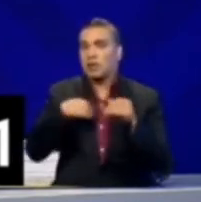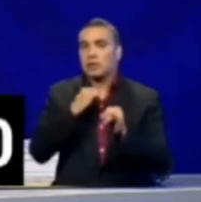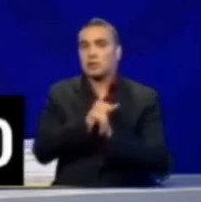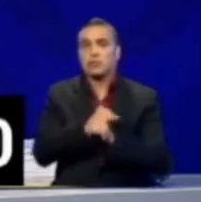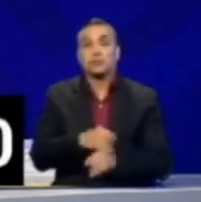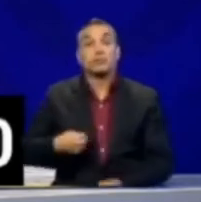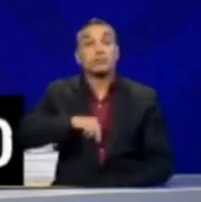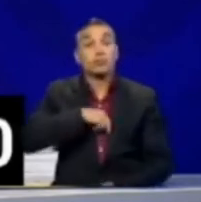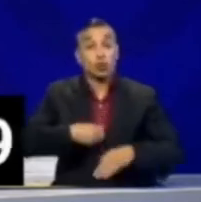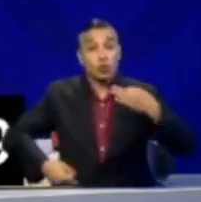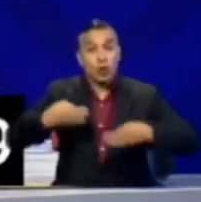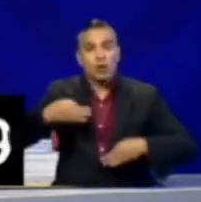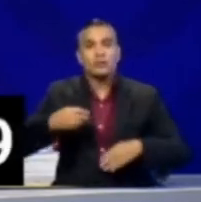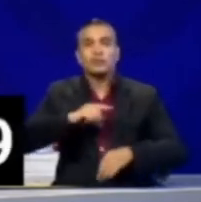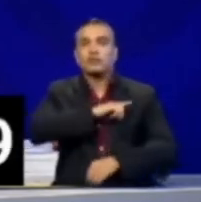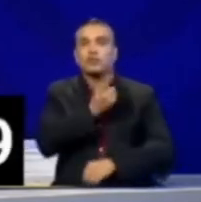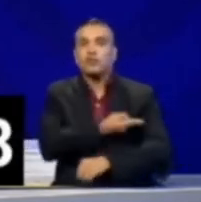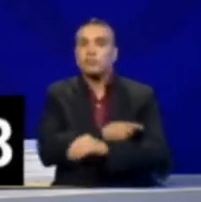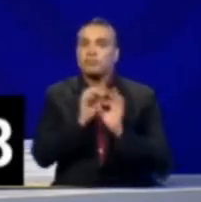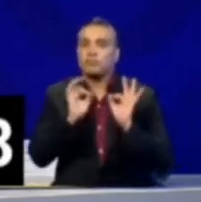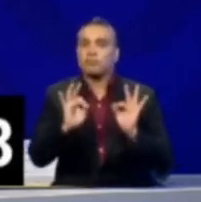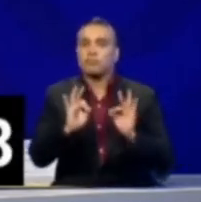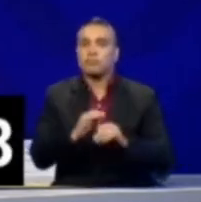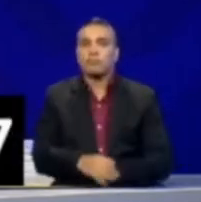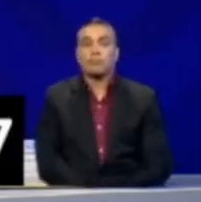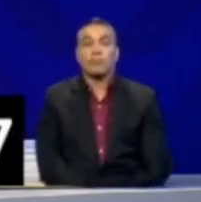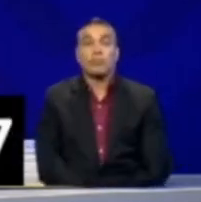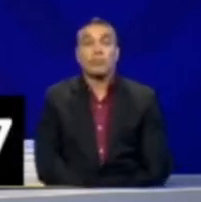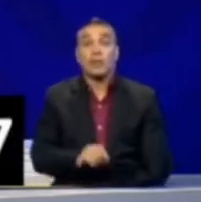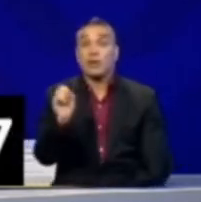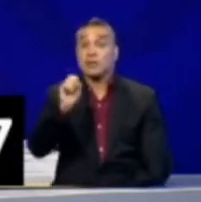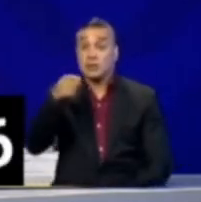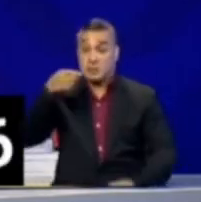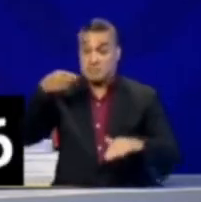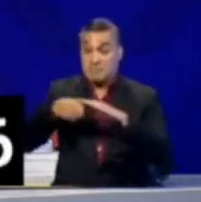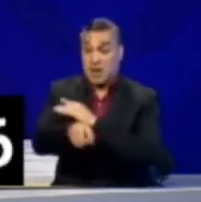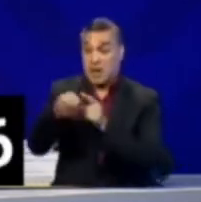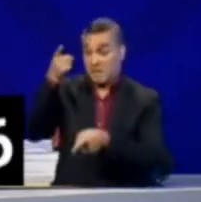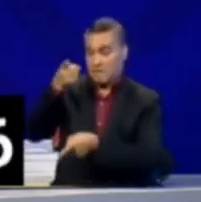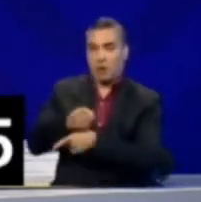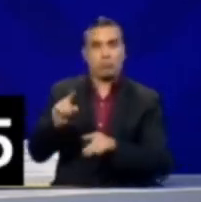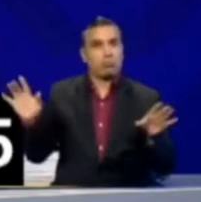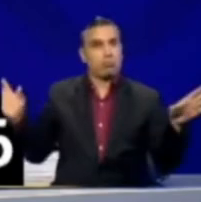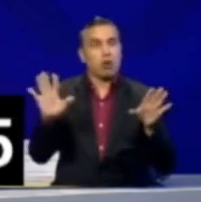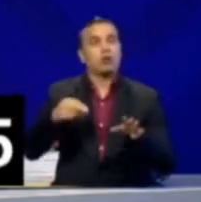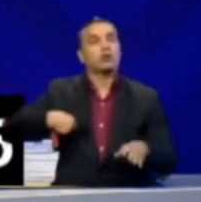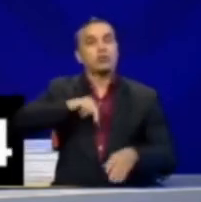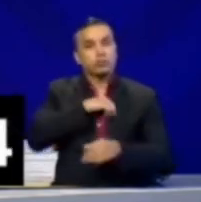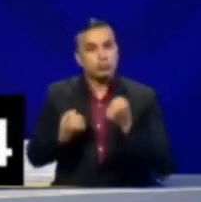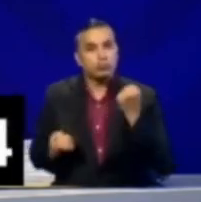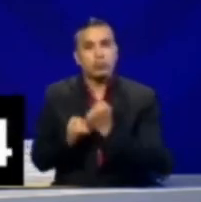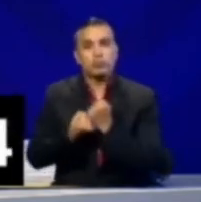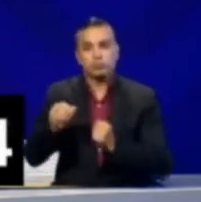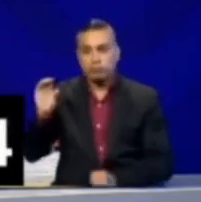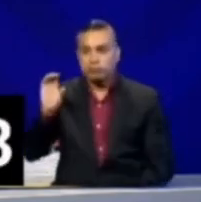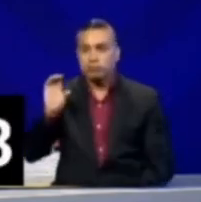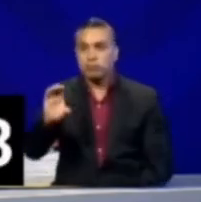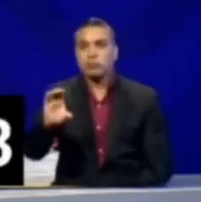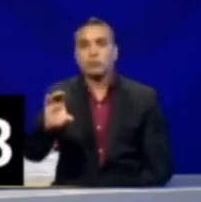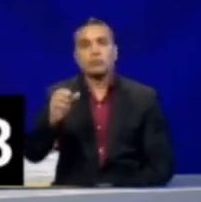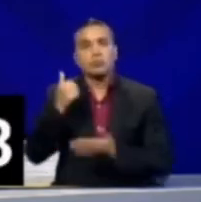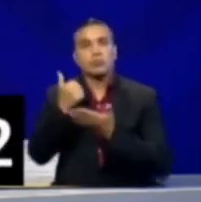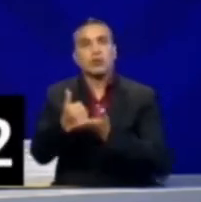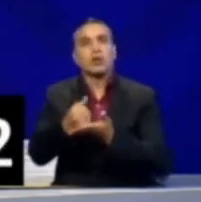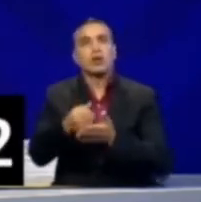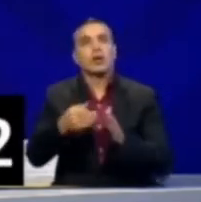función judicial potente y fuerte, a la que sin meterle las manos vamos a apoyar con recursos y con